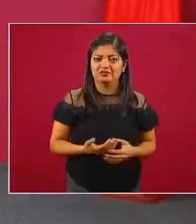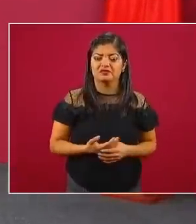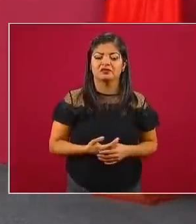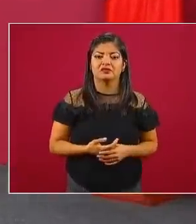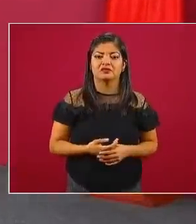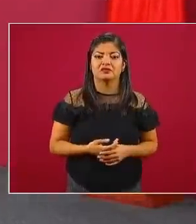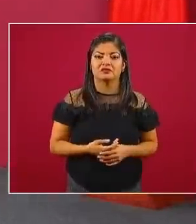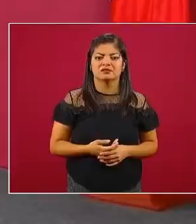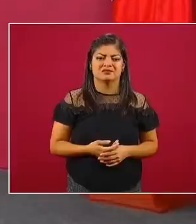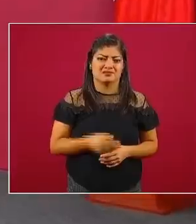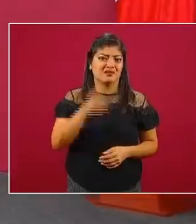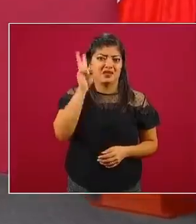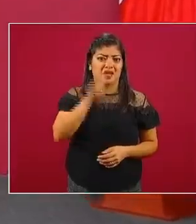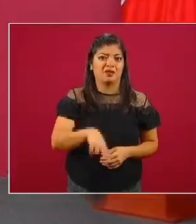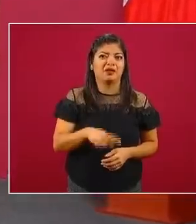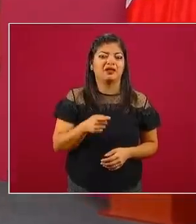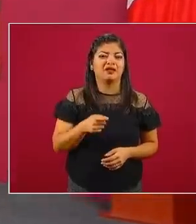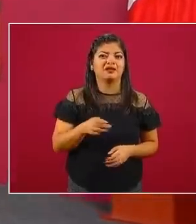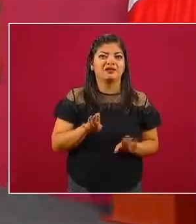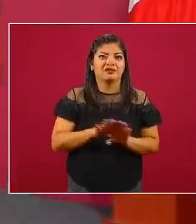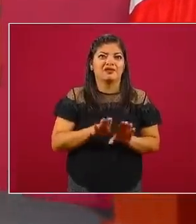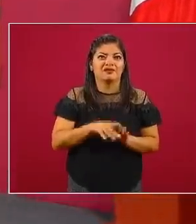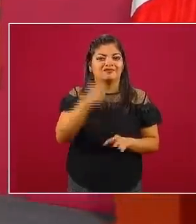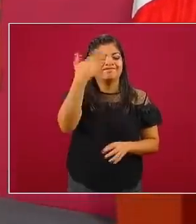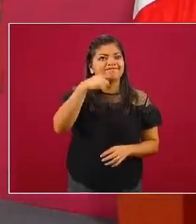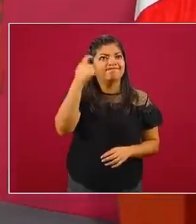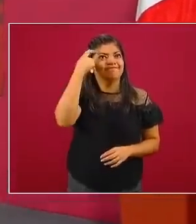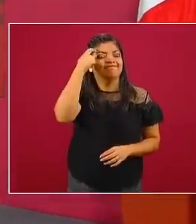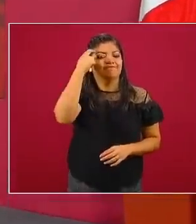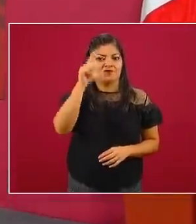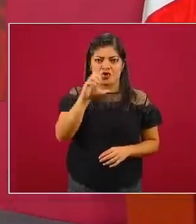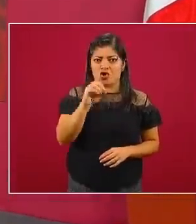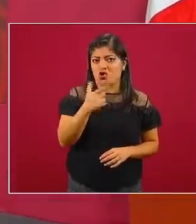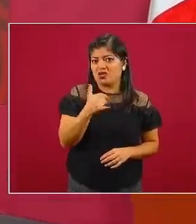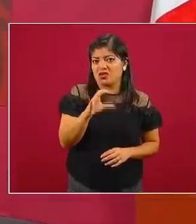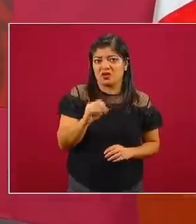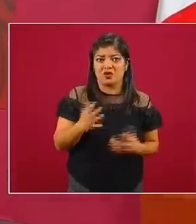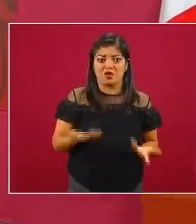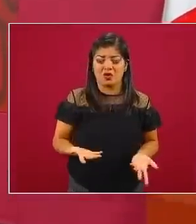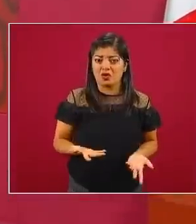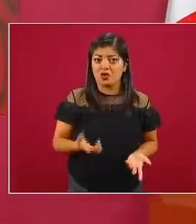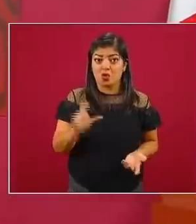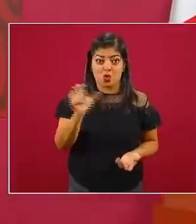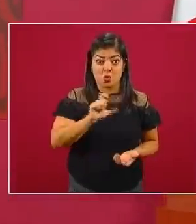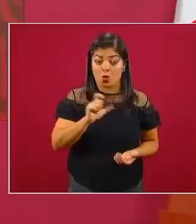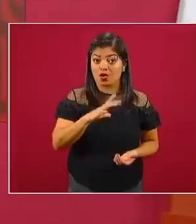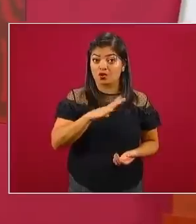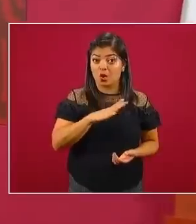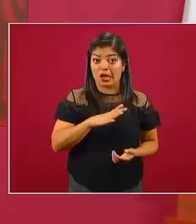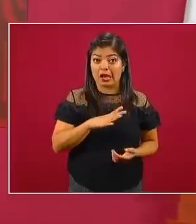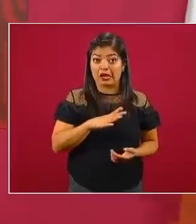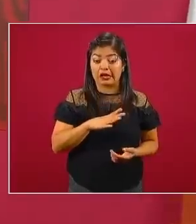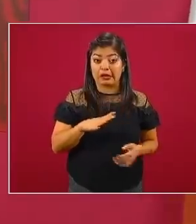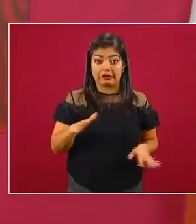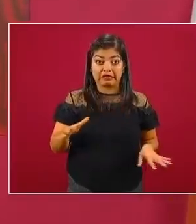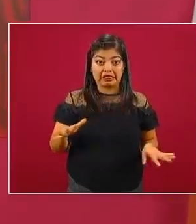es lógico de que cuando hay un proceso de transformación siempre